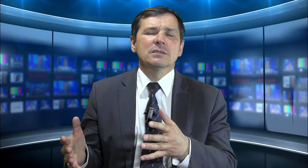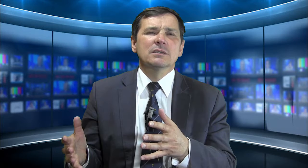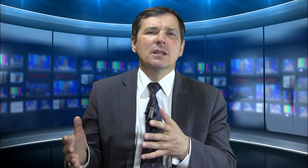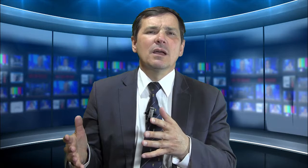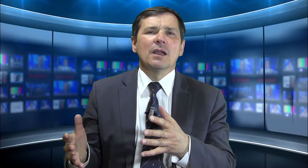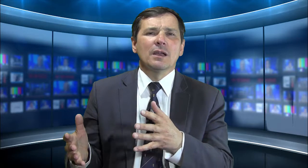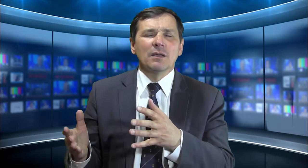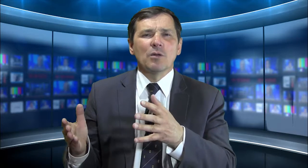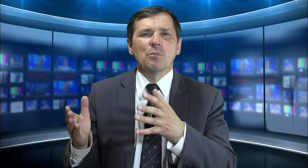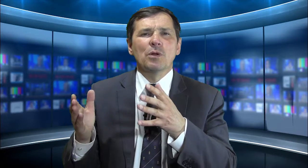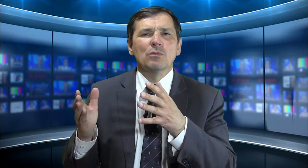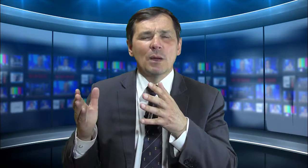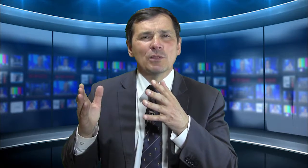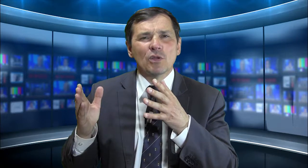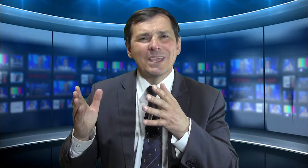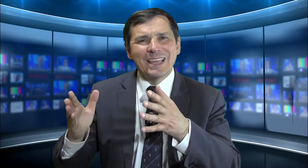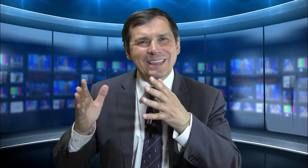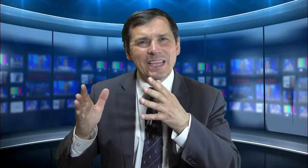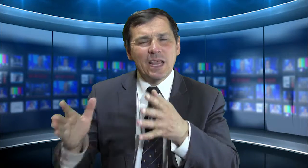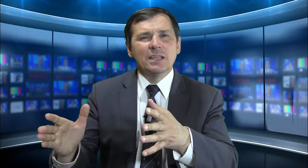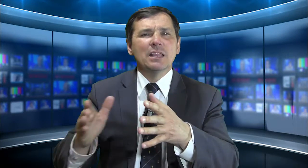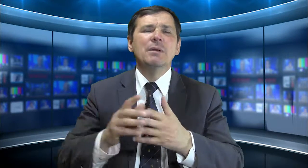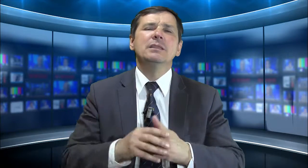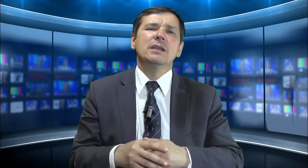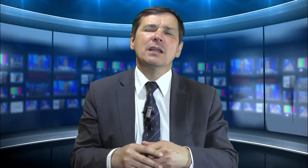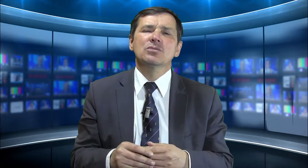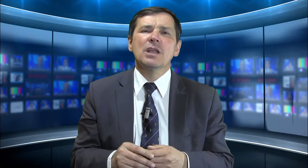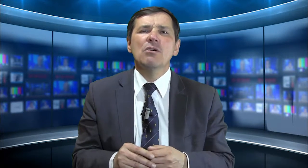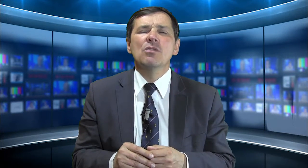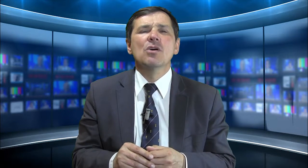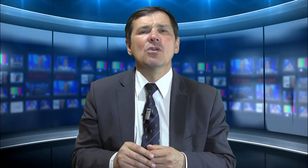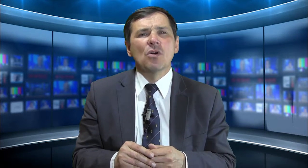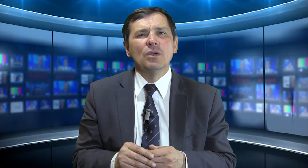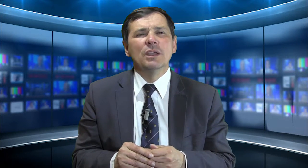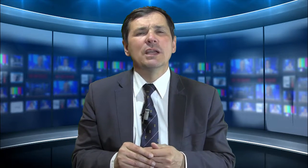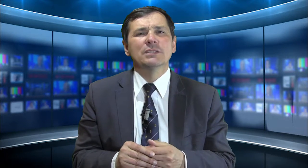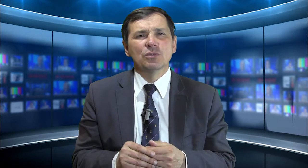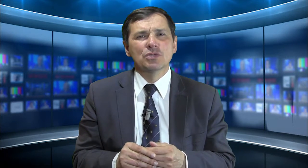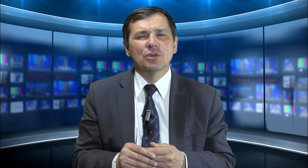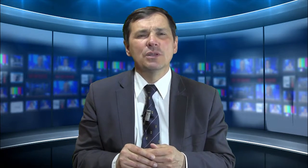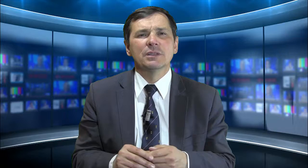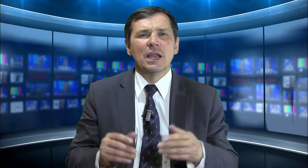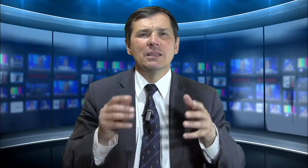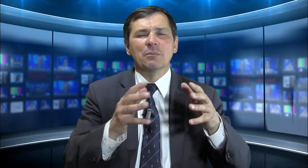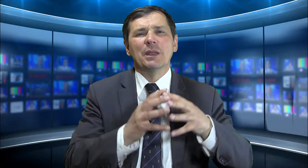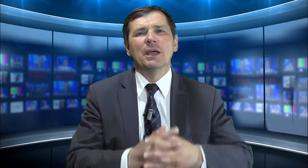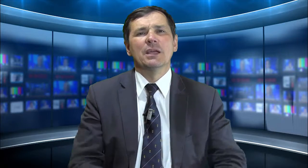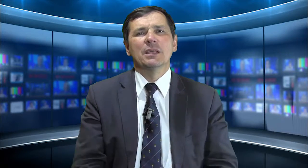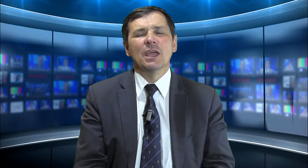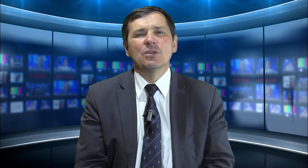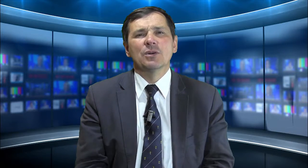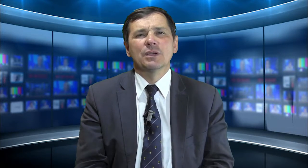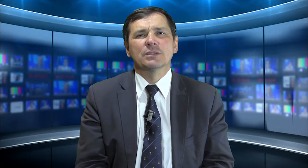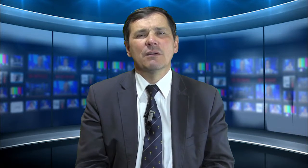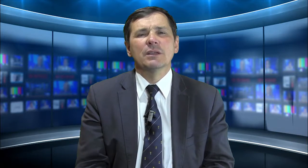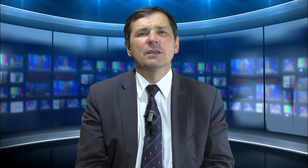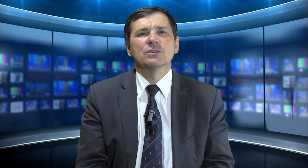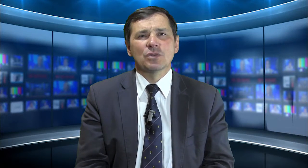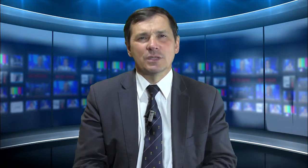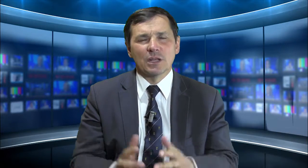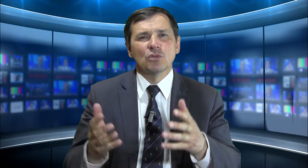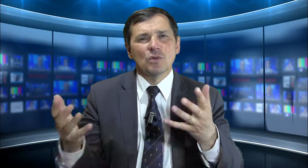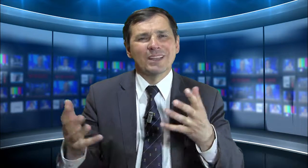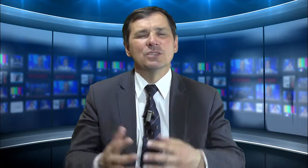de ellas por una patología directamente relacionada con la situación de la lista de espera, que ellos